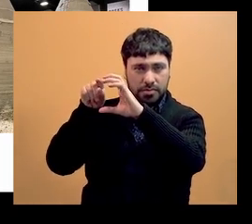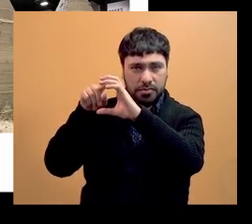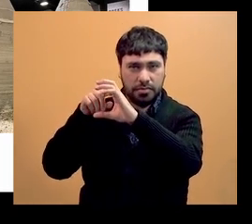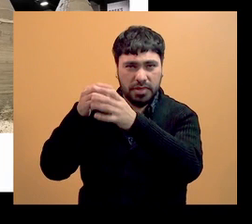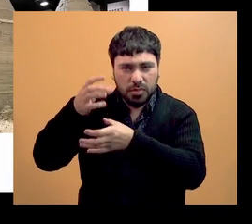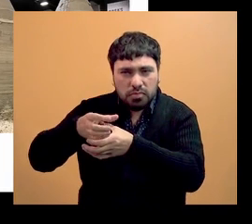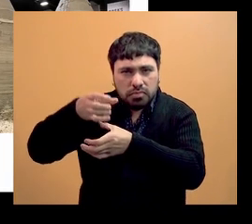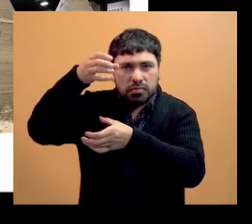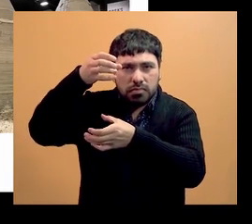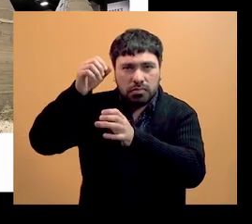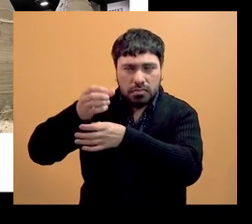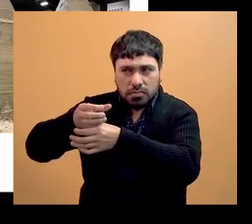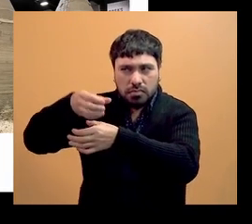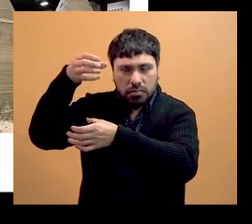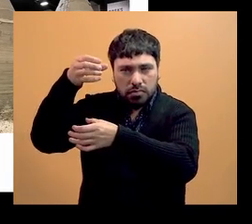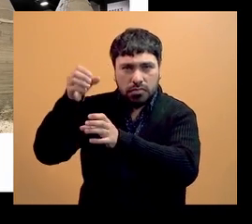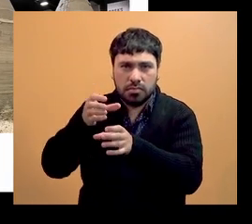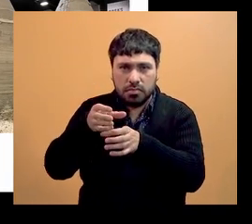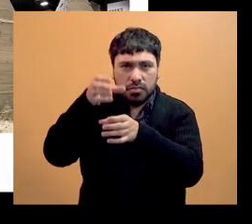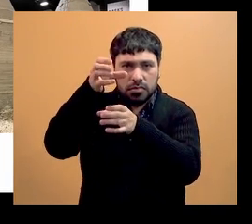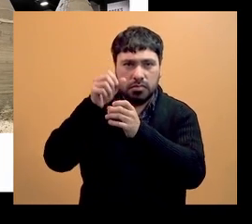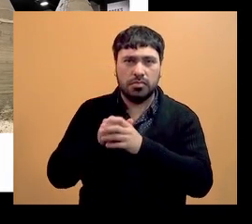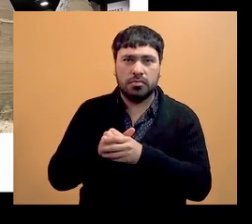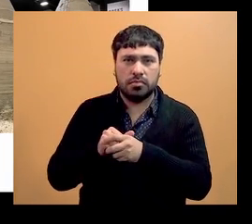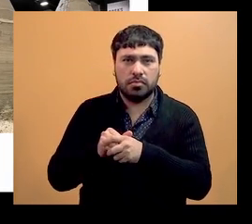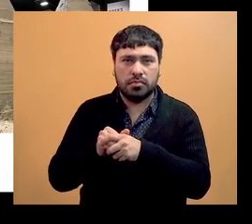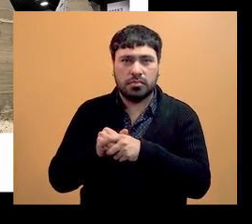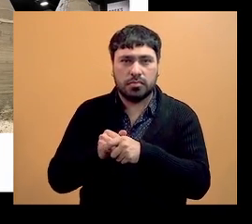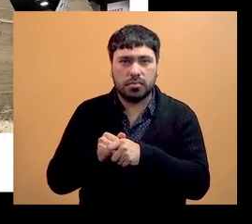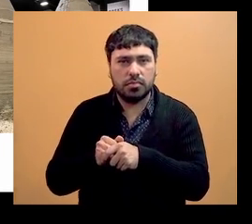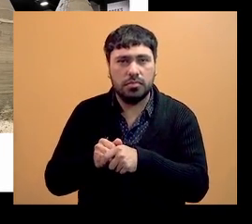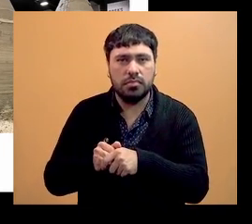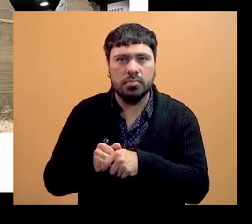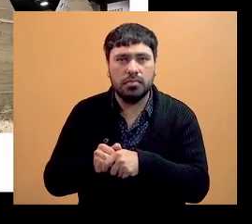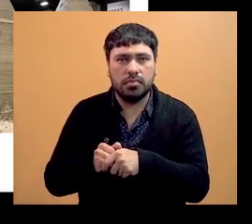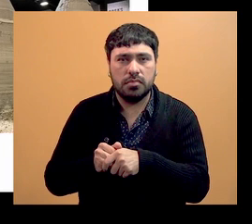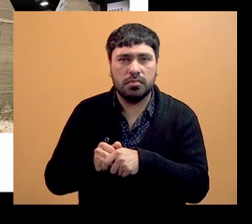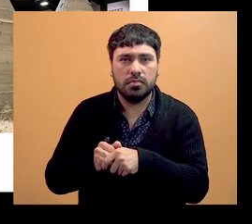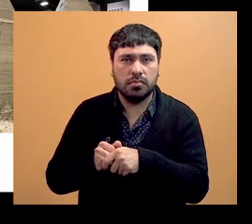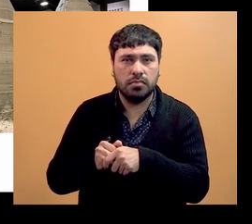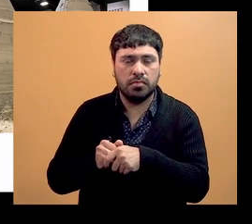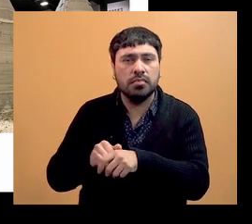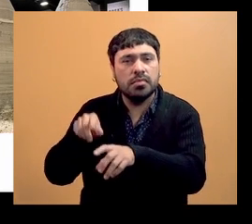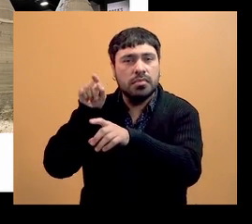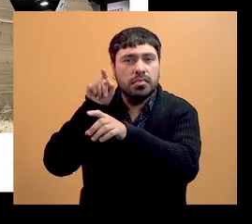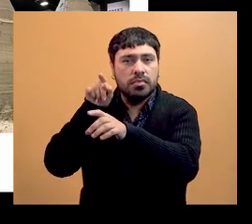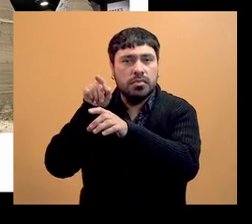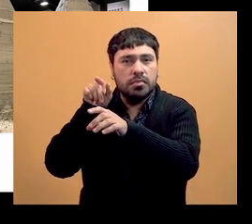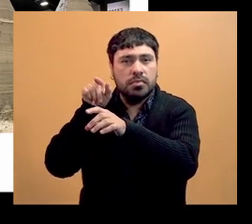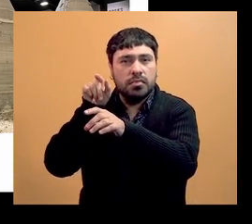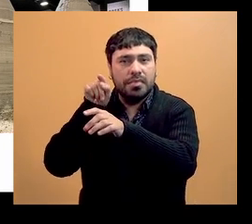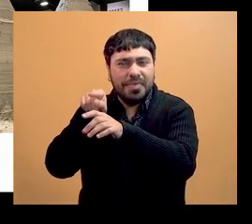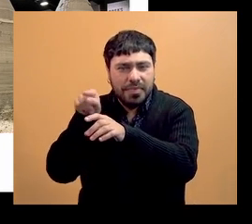que, me parece que es mitad de la escala, es para la tercera fase del desarrollo de módulos habitables para Marte y